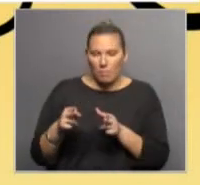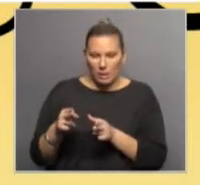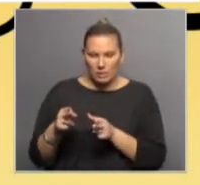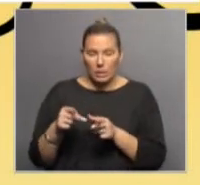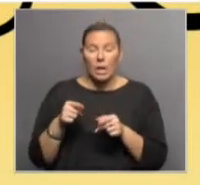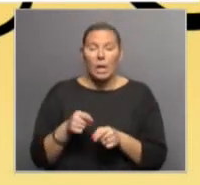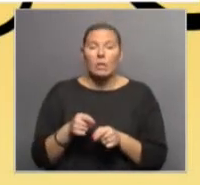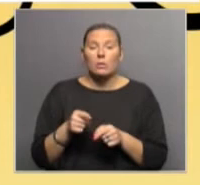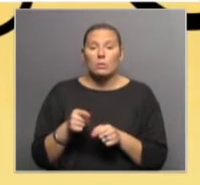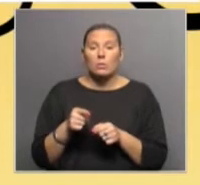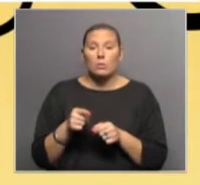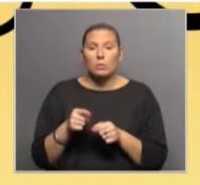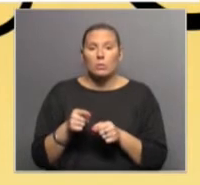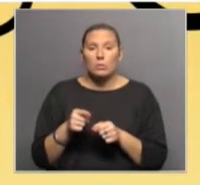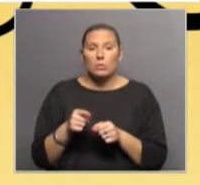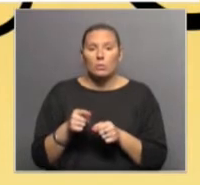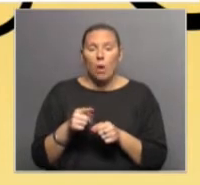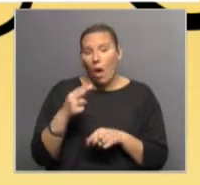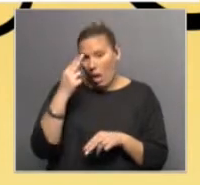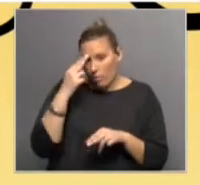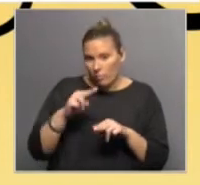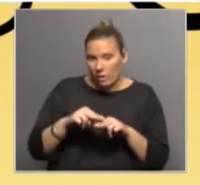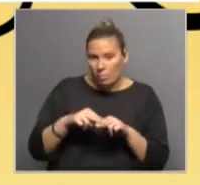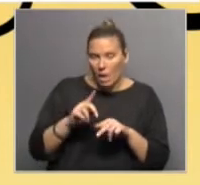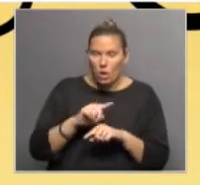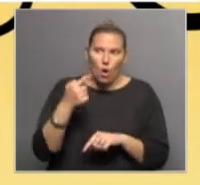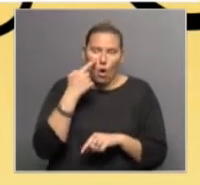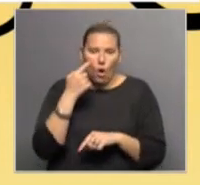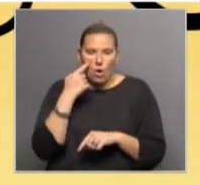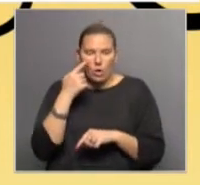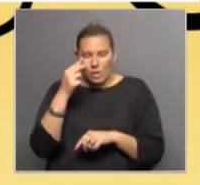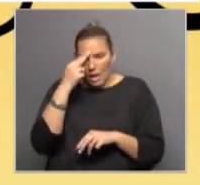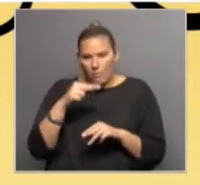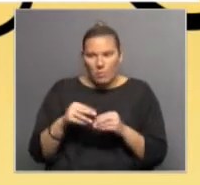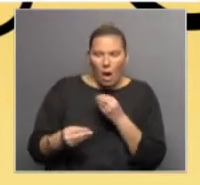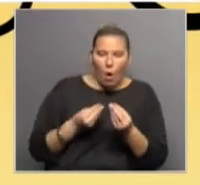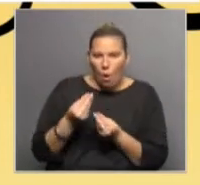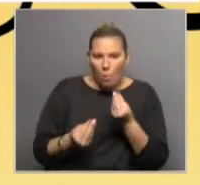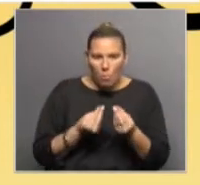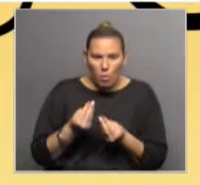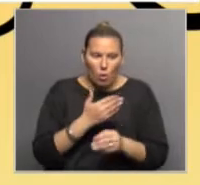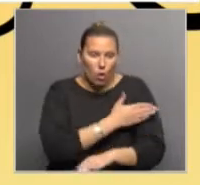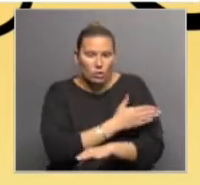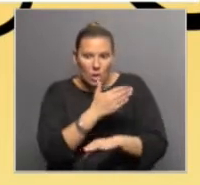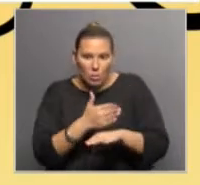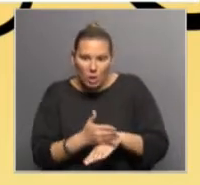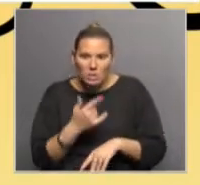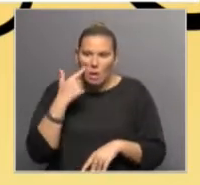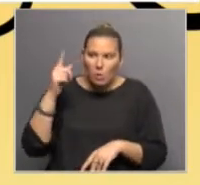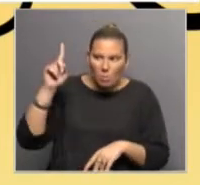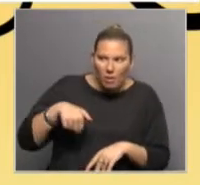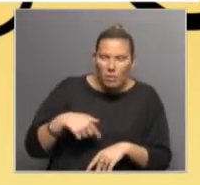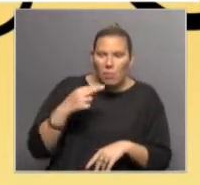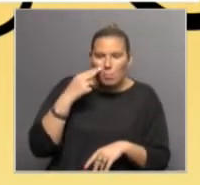eso se debe por supuesto, a la enfermedad, al desconocimiento de la enfermedad, al desconocimiento de las secuelas que puede dejar la